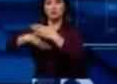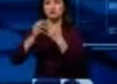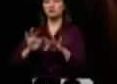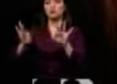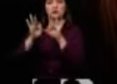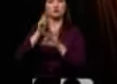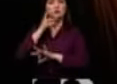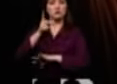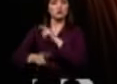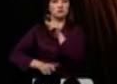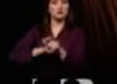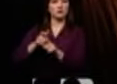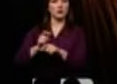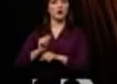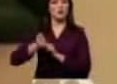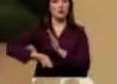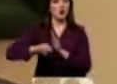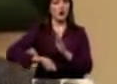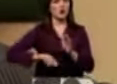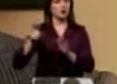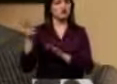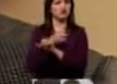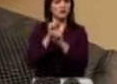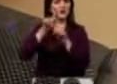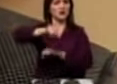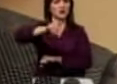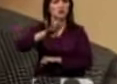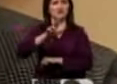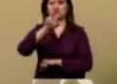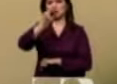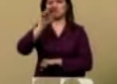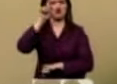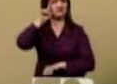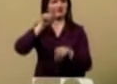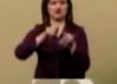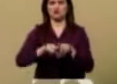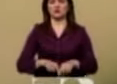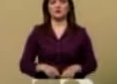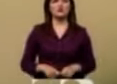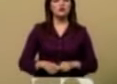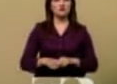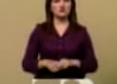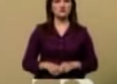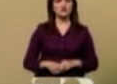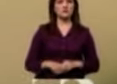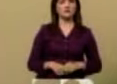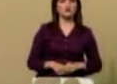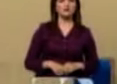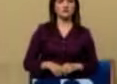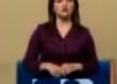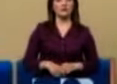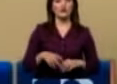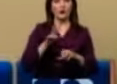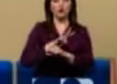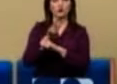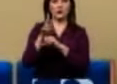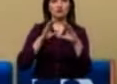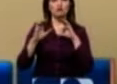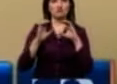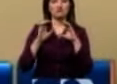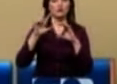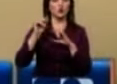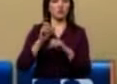pública. La defensa de Teleamazonas cuestiona los argumentos del proceso. Sí creo que esto está dirigido, la superintendencia no ha